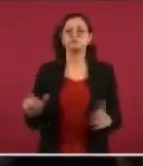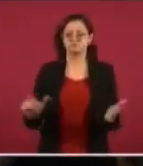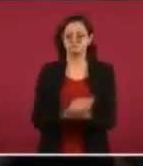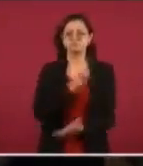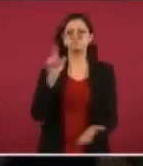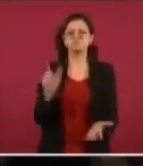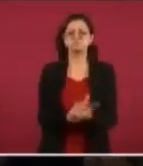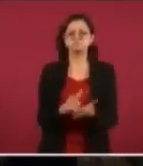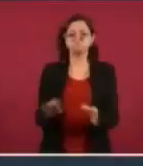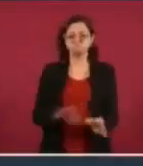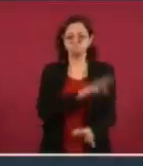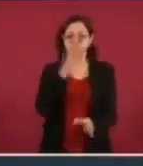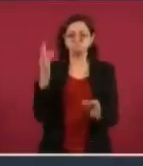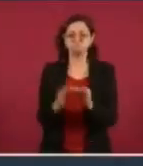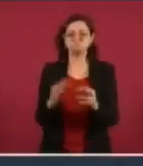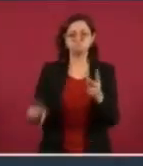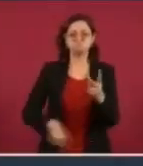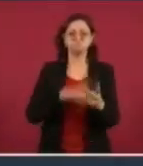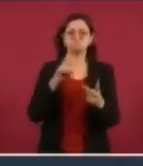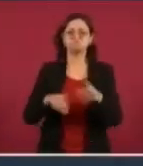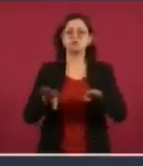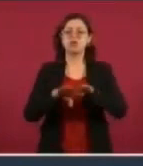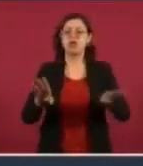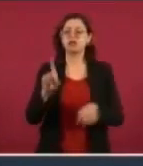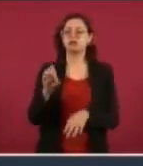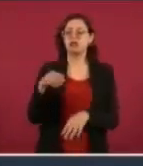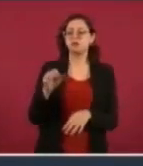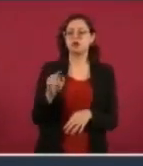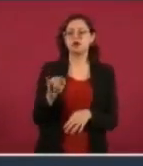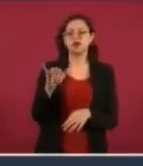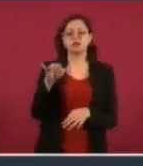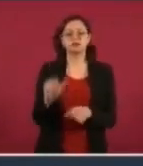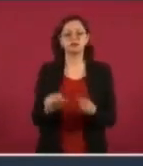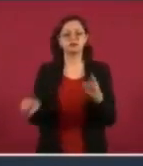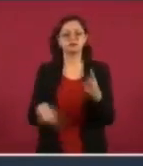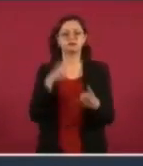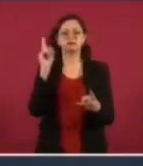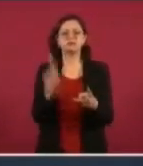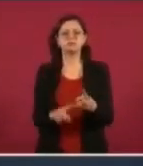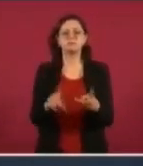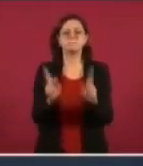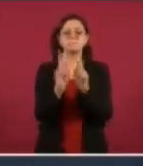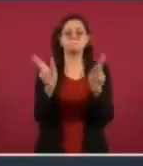manera legal, democrática y pacífica.